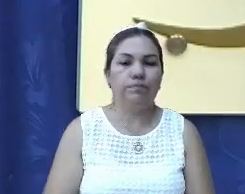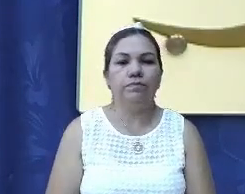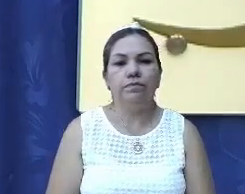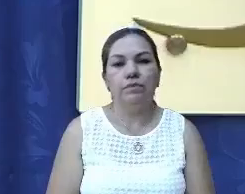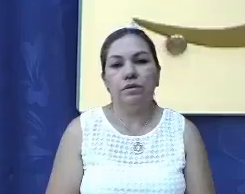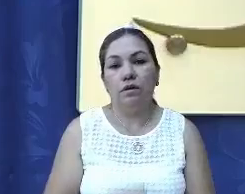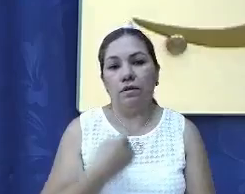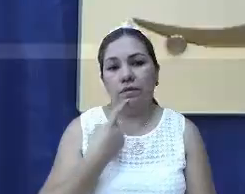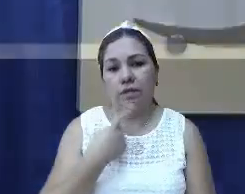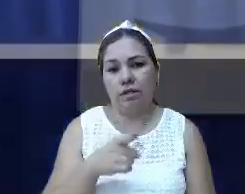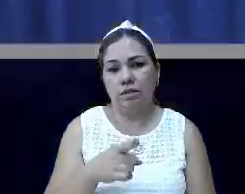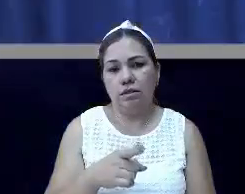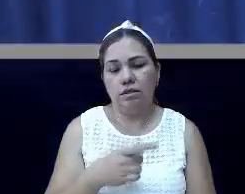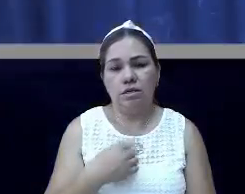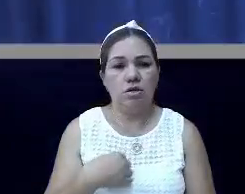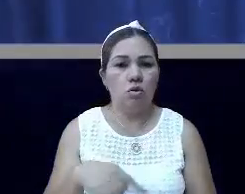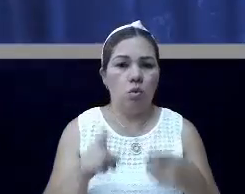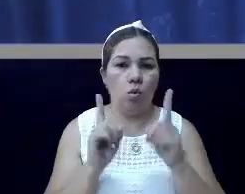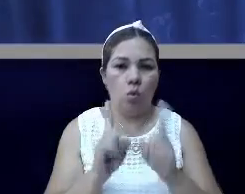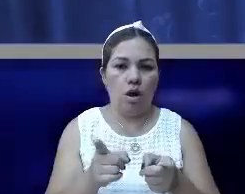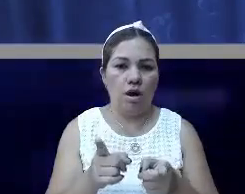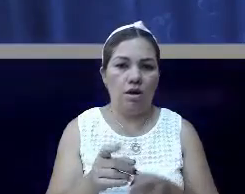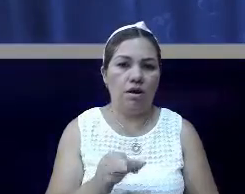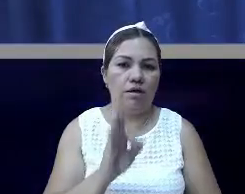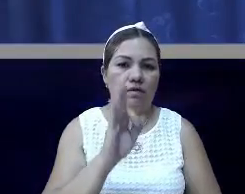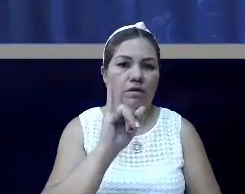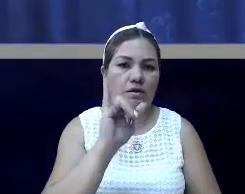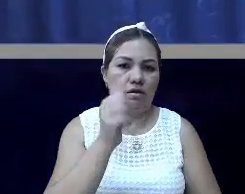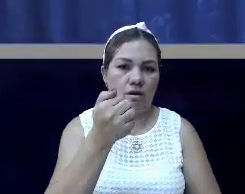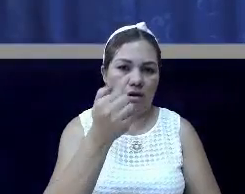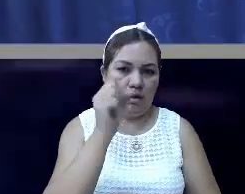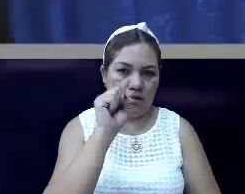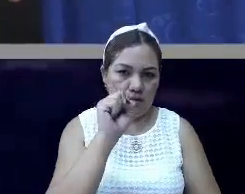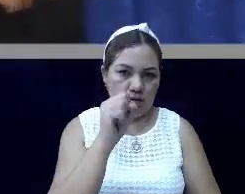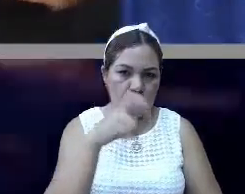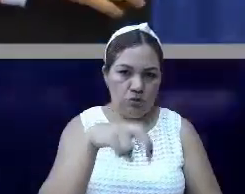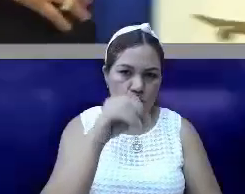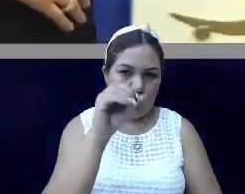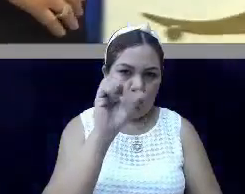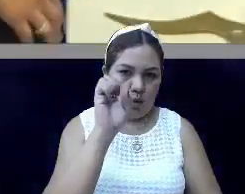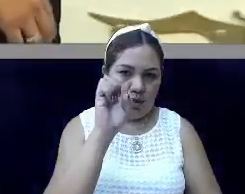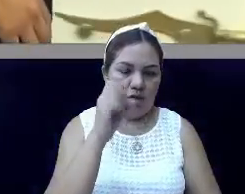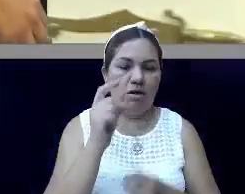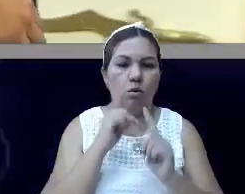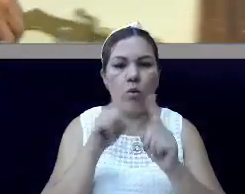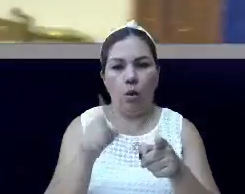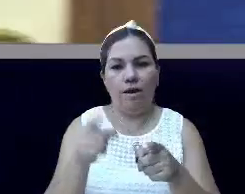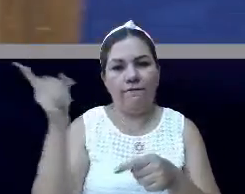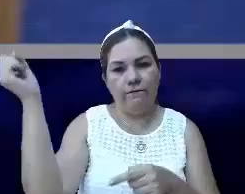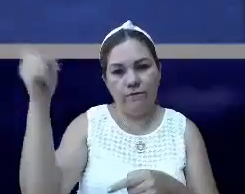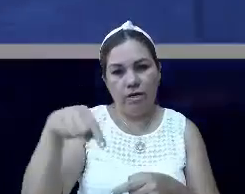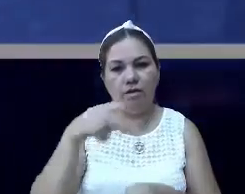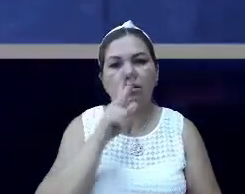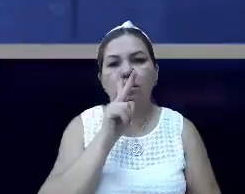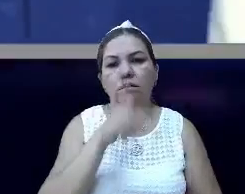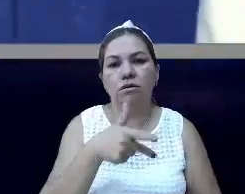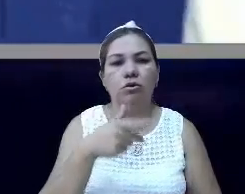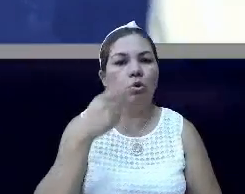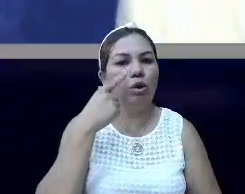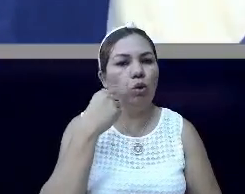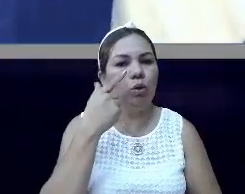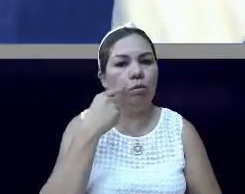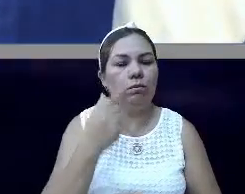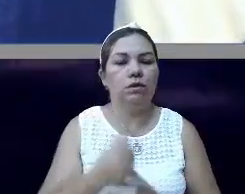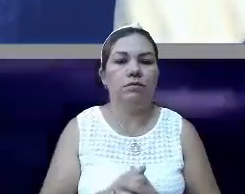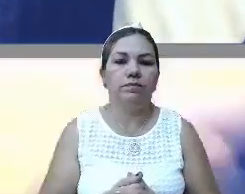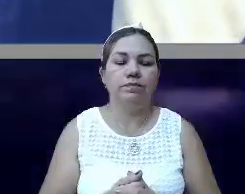Dice: más como en los días de Noé, así será la venida del Hijo del Hombre. Porque como